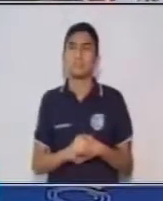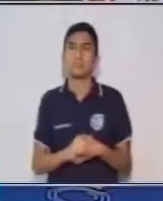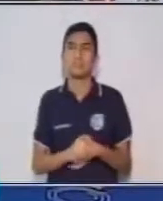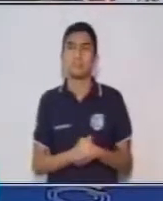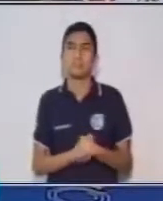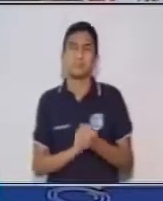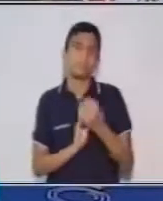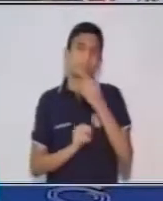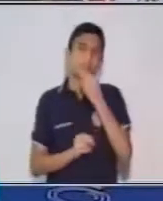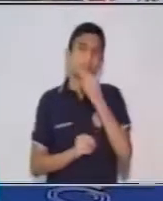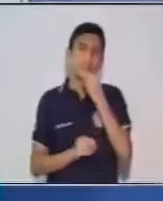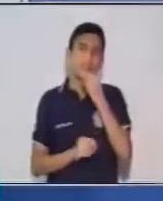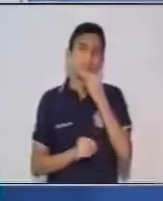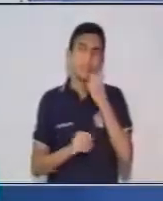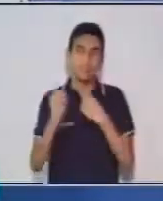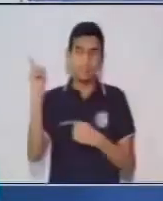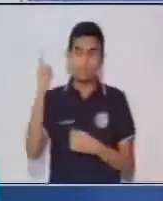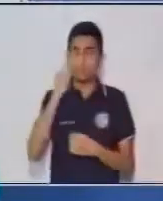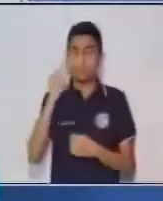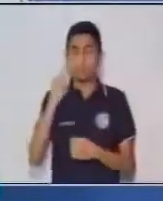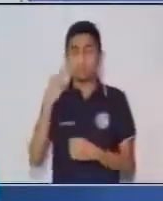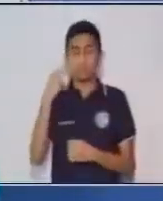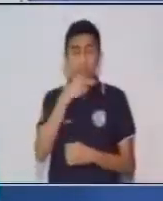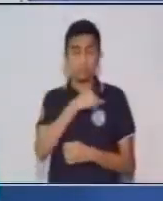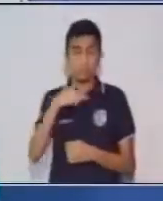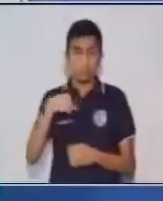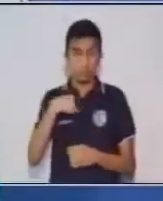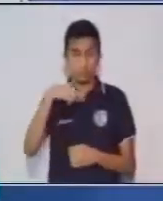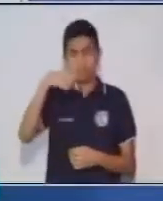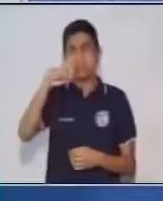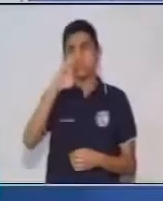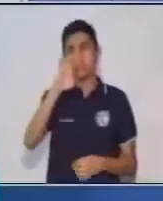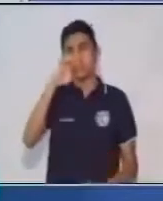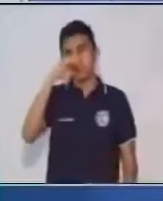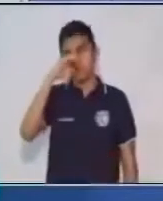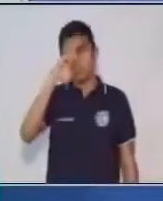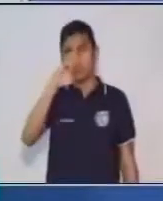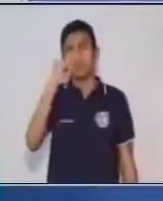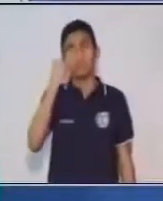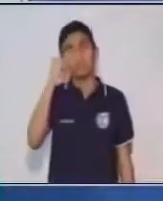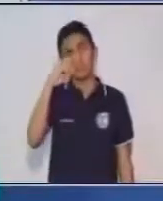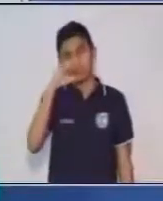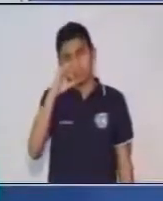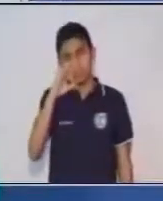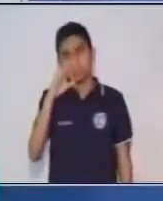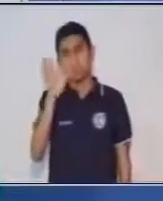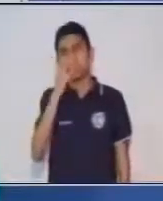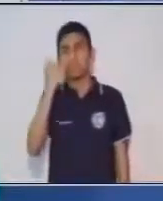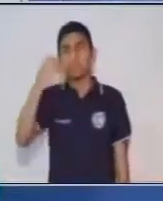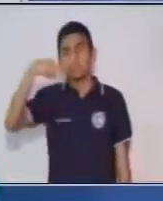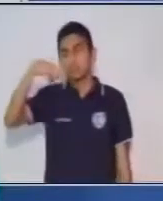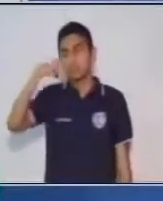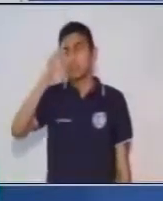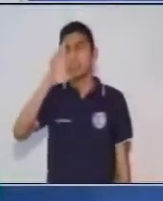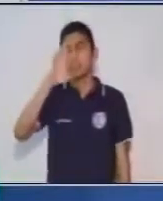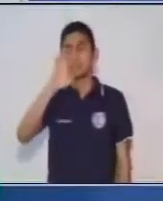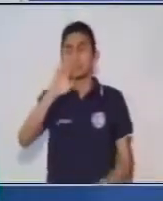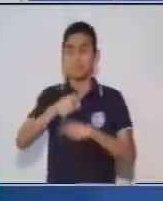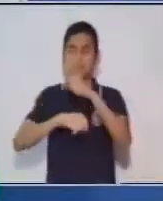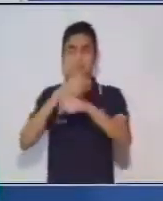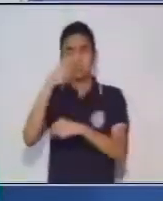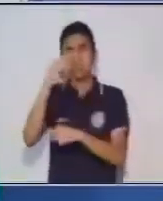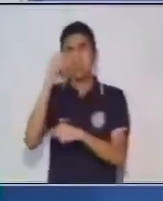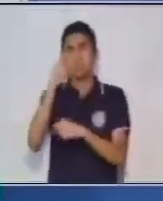Entonces este sería nuestro pretérito imperfecto, porque no sabemos si la acción ya